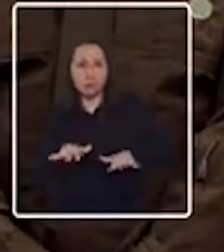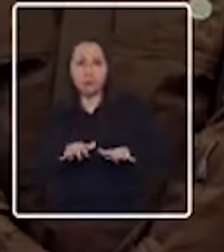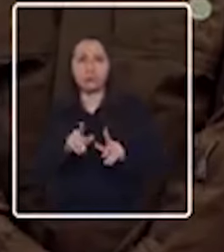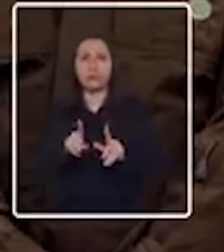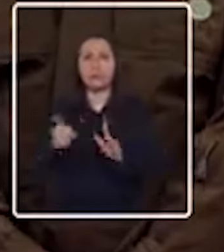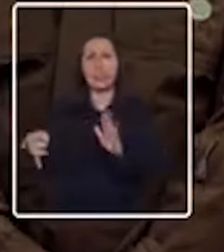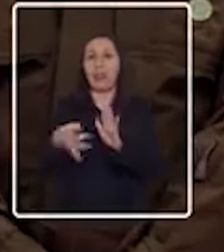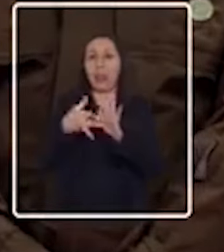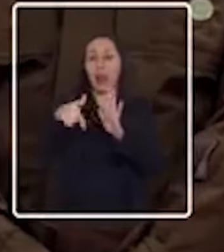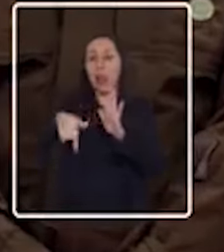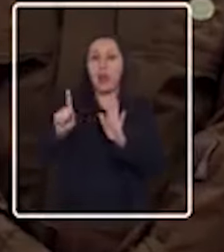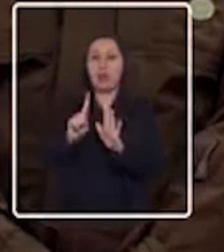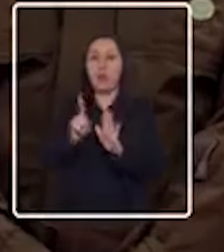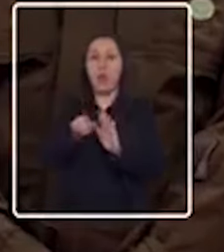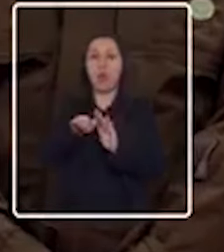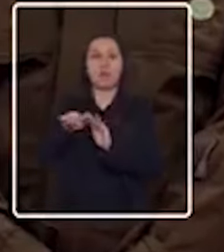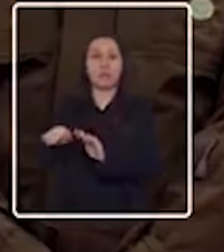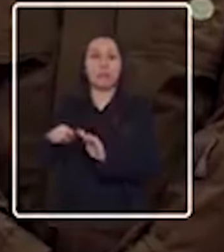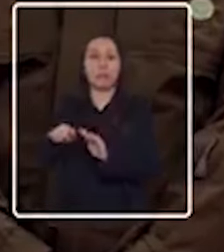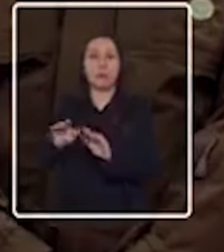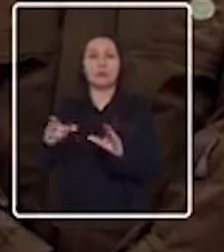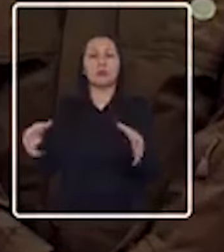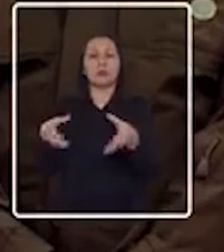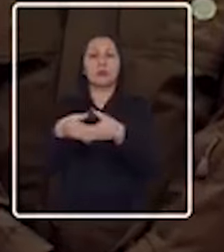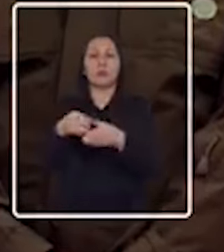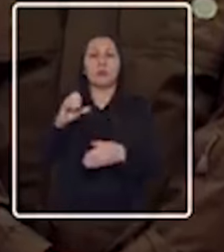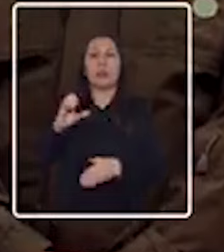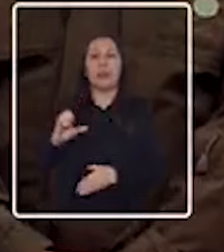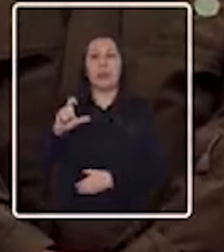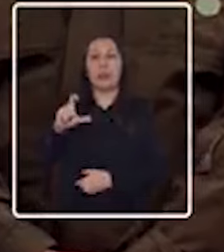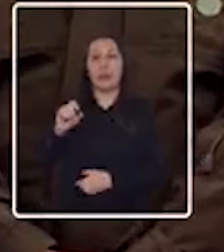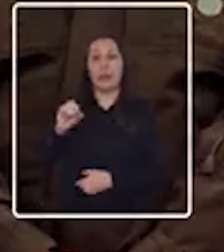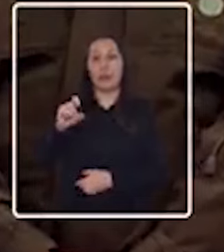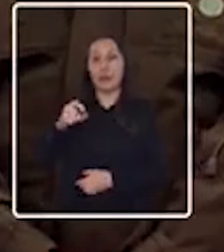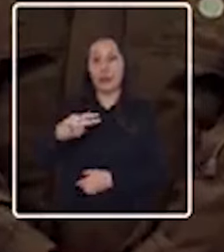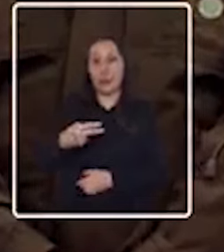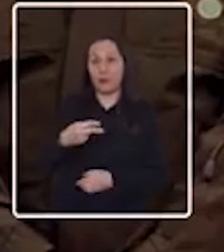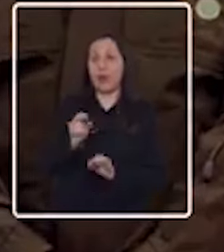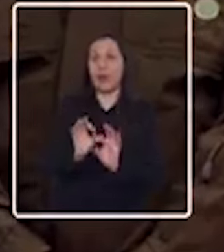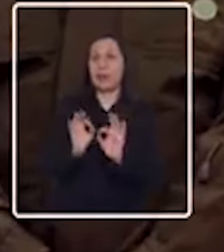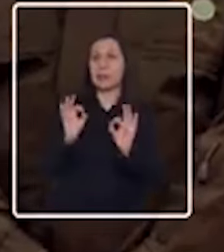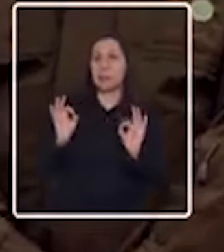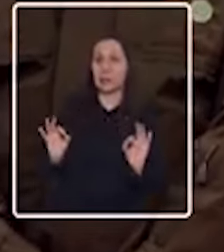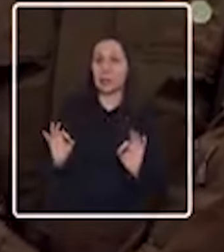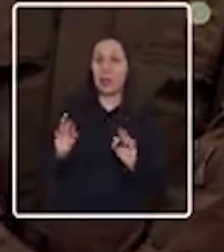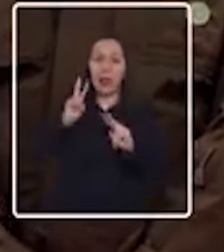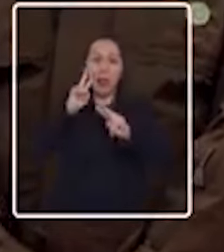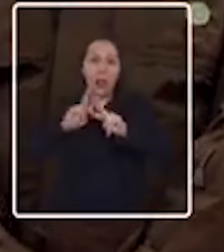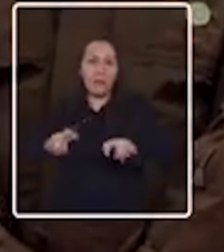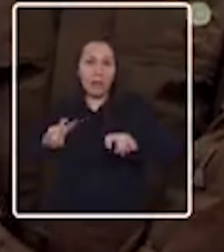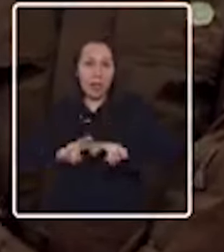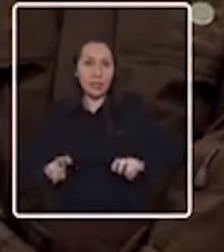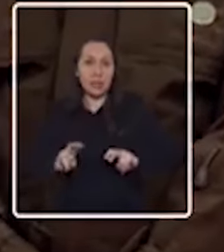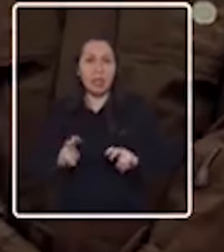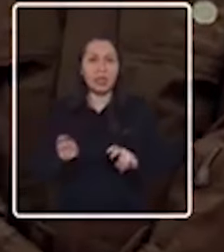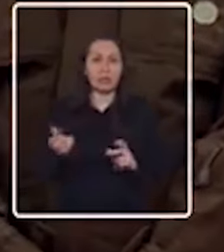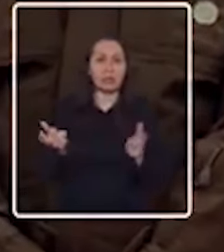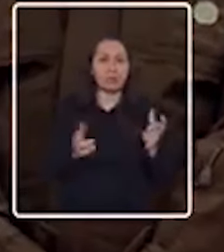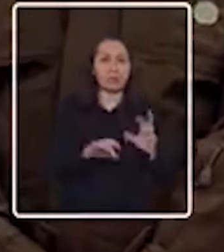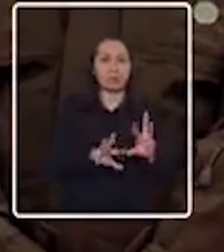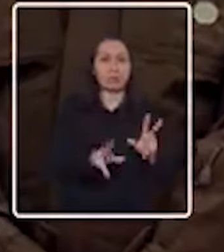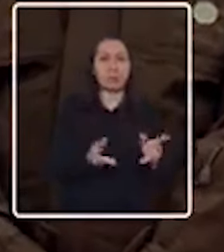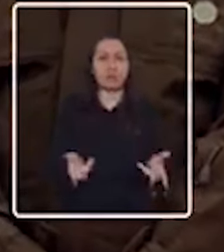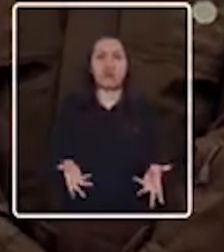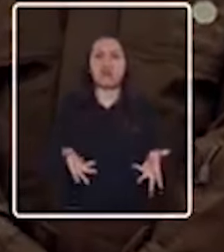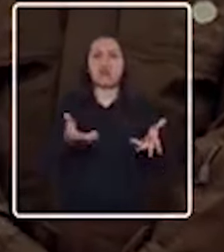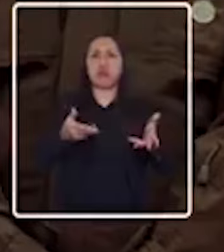a delitos que hoy no están cubiertos por las unidades ECO y especialmente a la investigación de aquellas bandas que son prolíficas